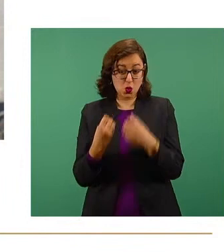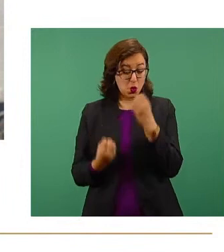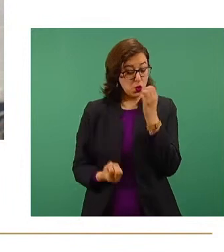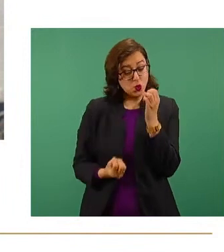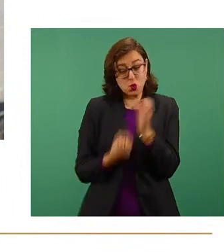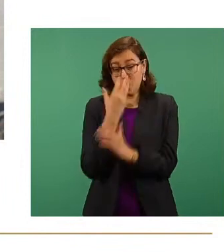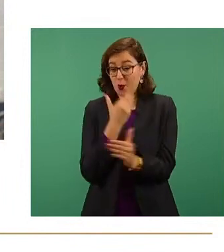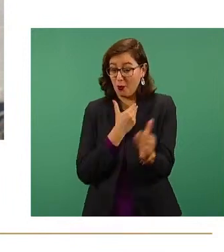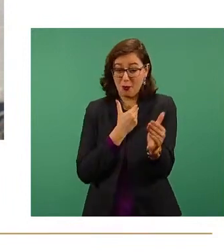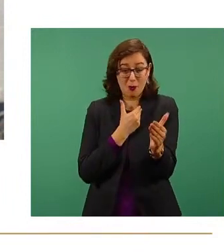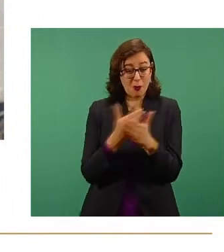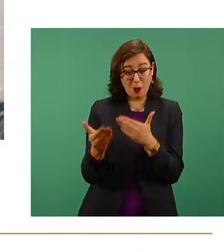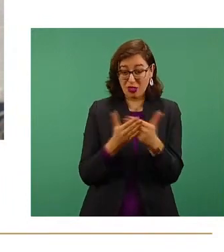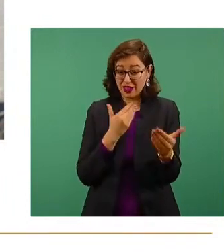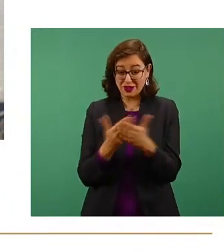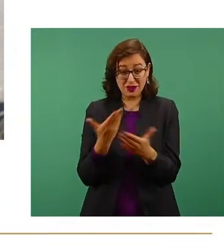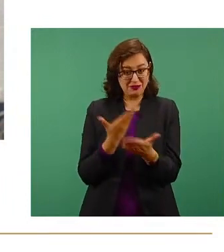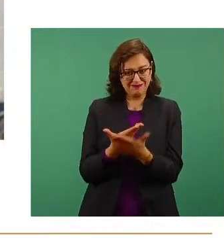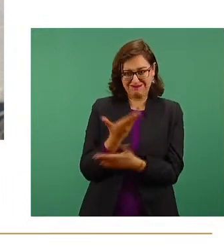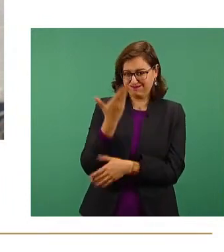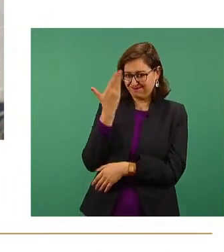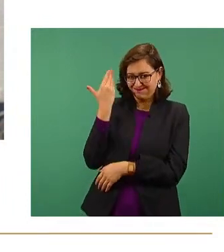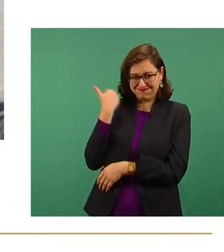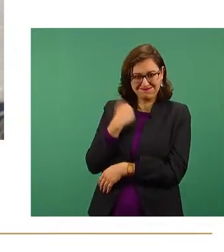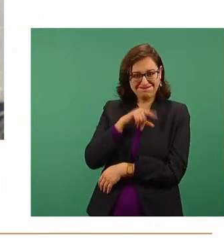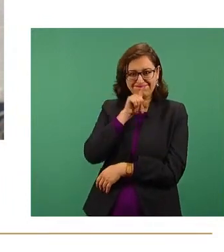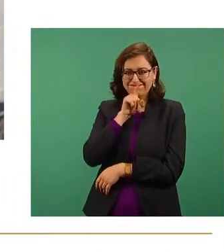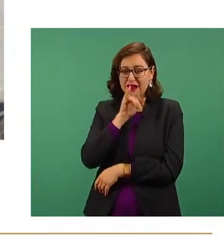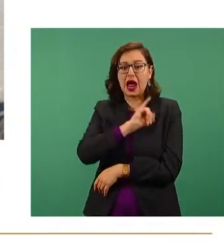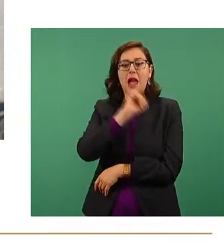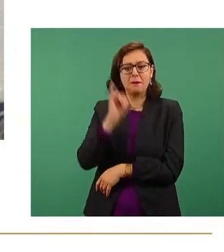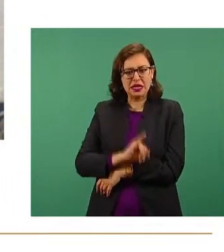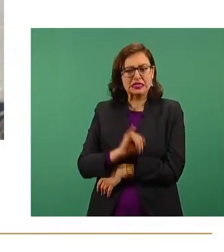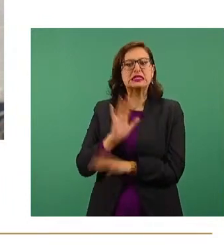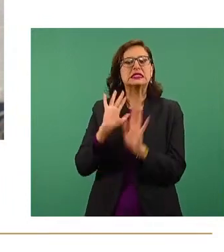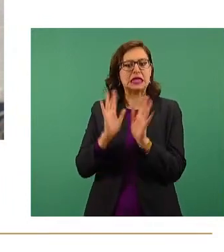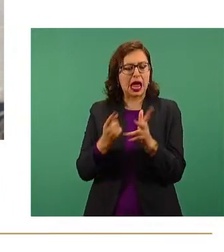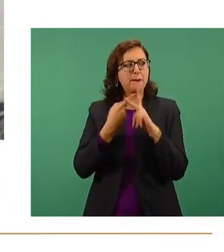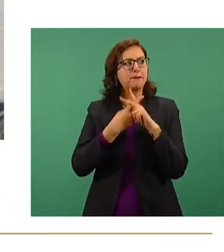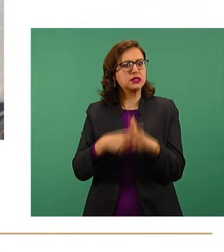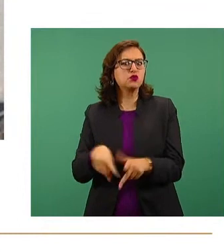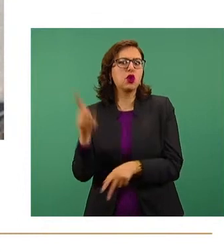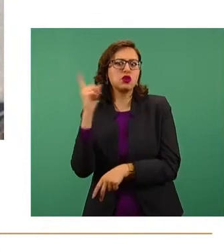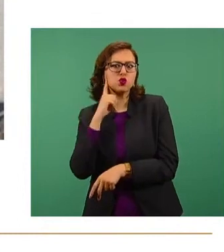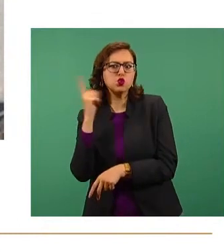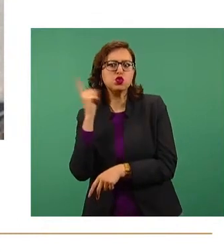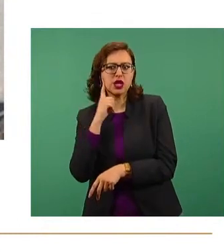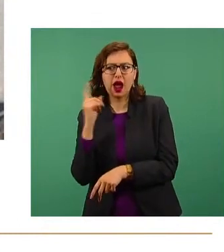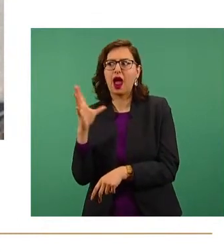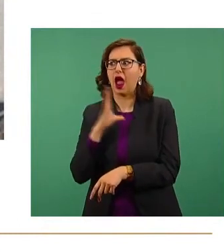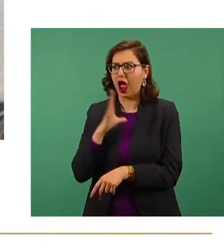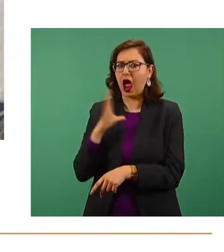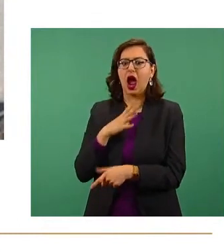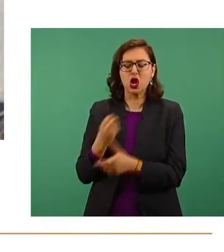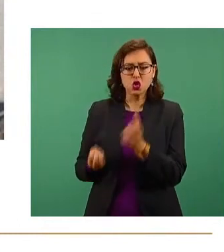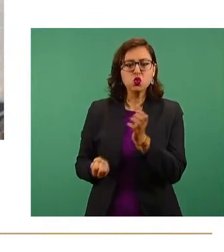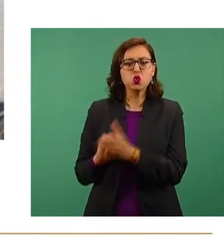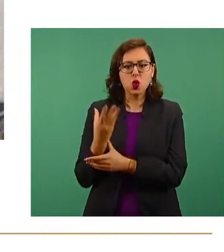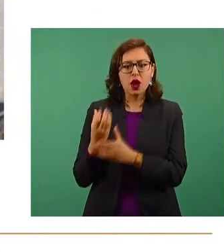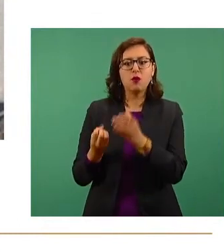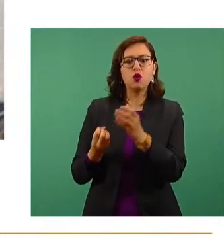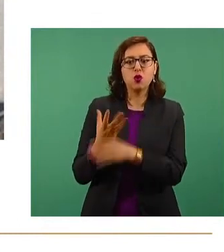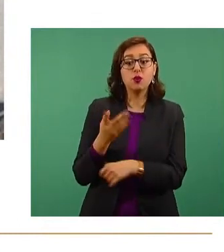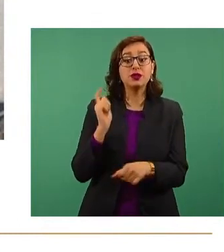rastrillo no lo habíamos encontrado antes, habíamos escuchado que existía. Es un rastrillo que permite que